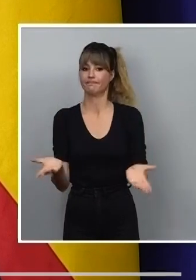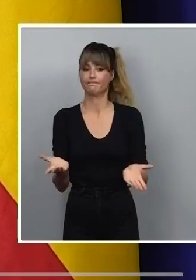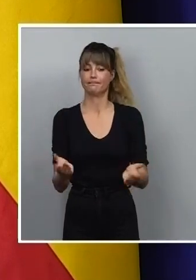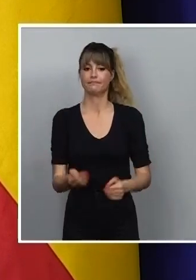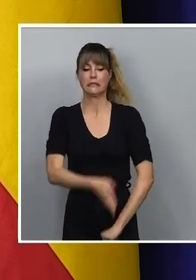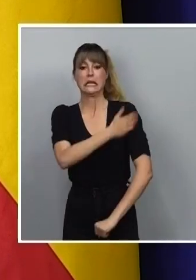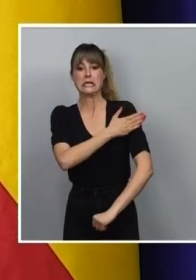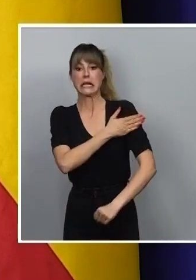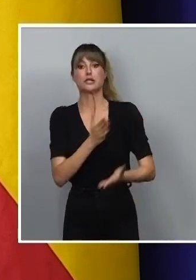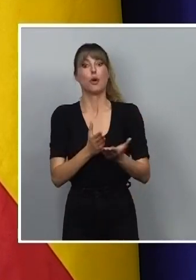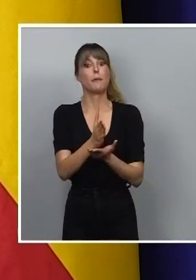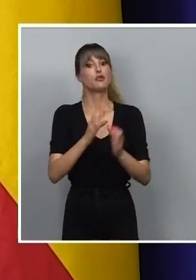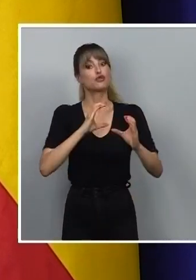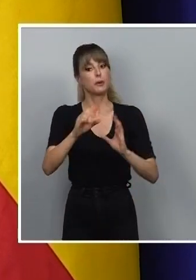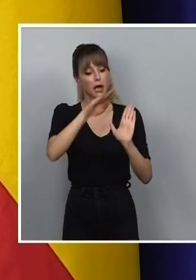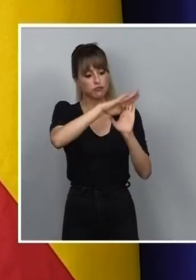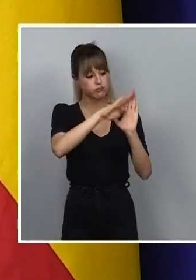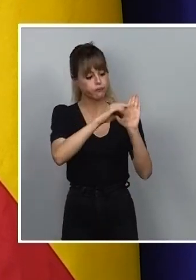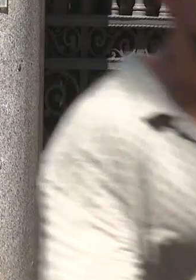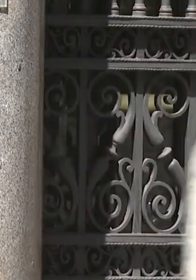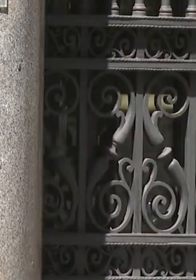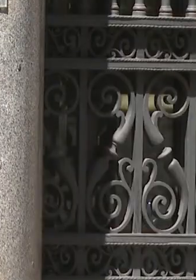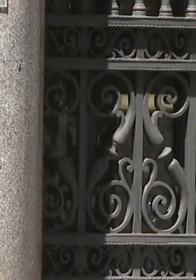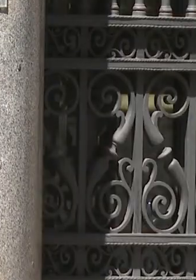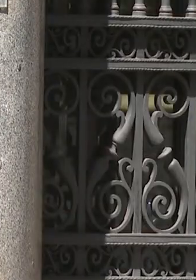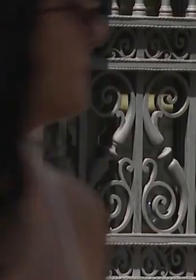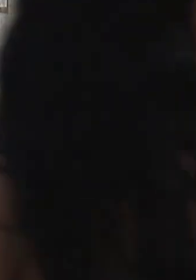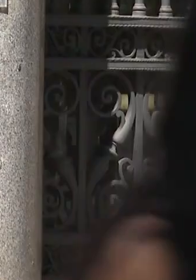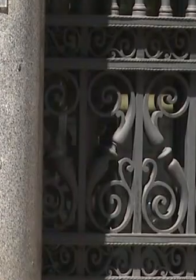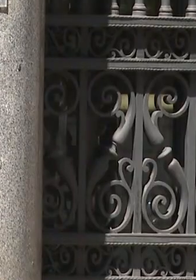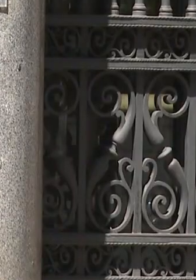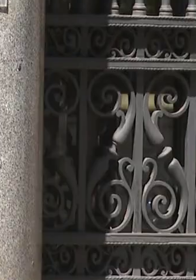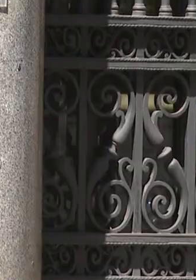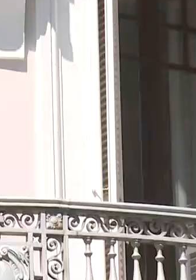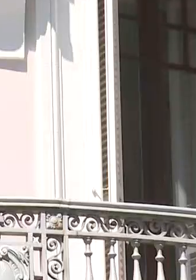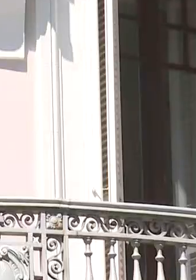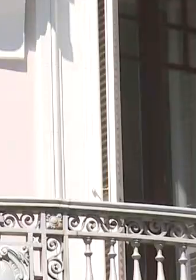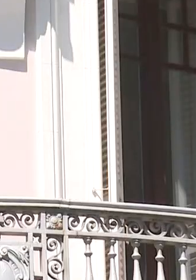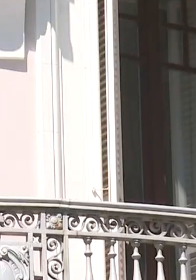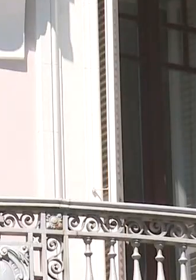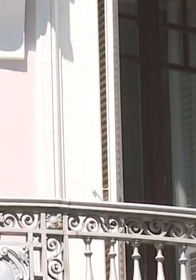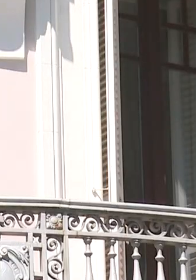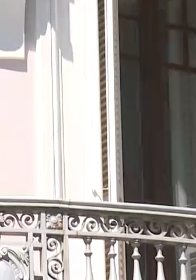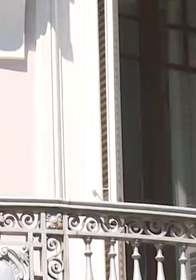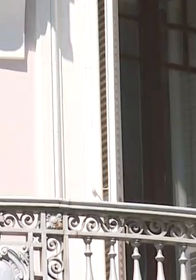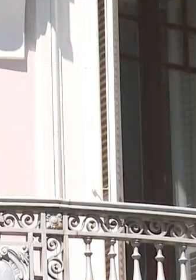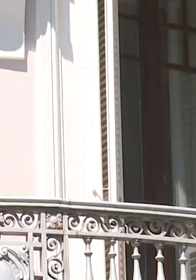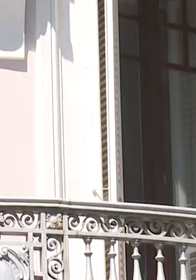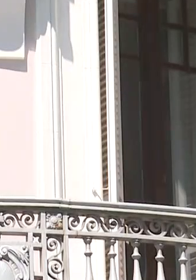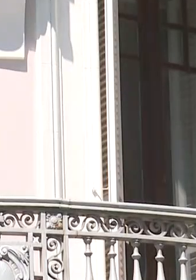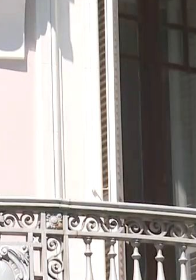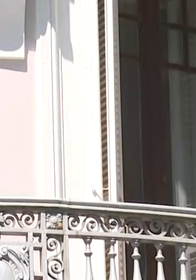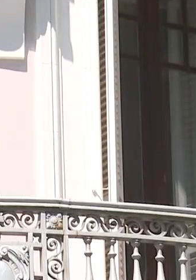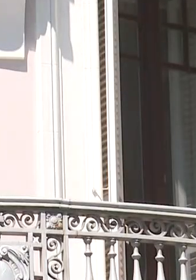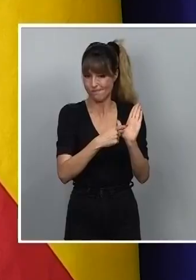medios de comunicación en el que se disponga de la información pública sobre su propiedad y la inversión publicitaria que reciben este registro será